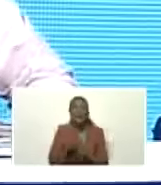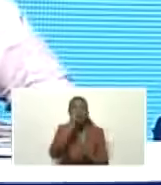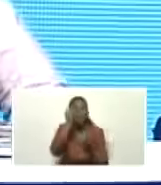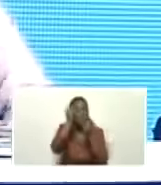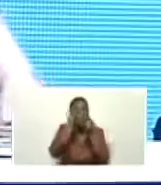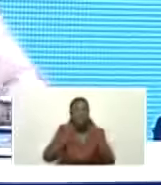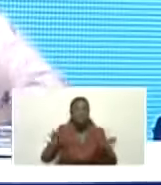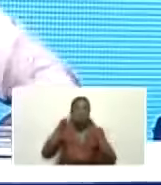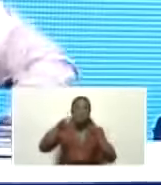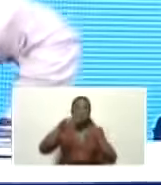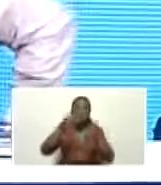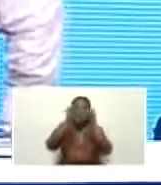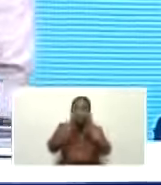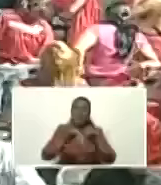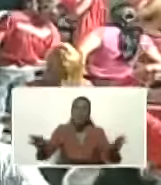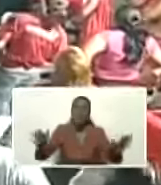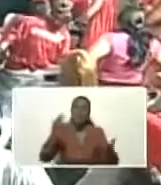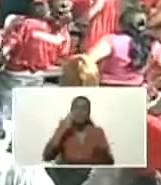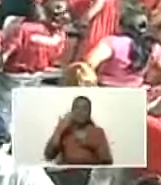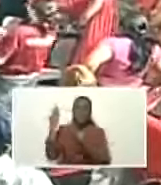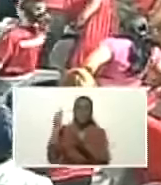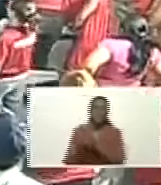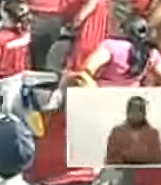me lo bendiga.